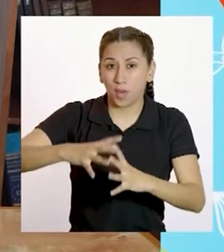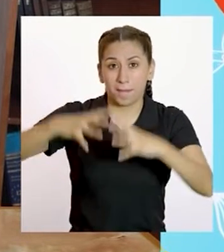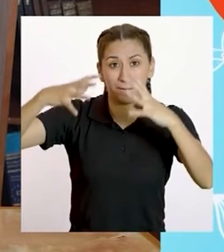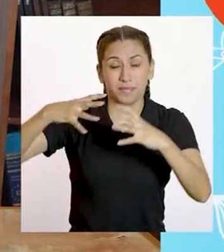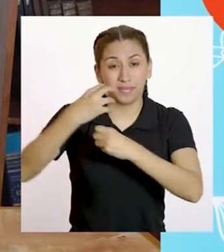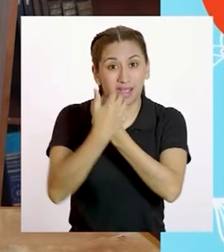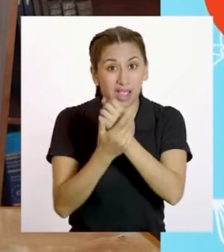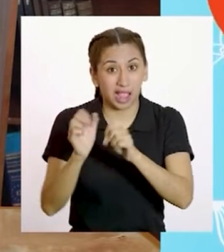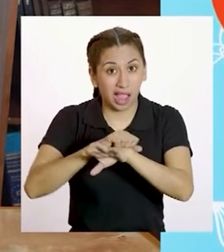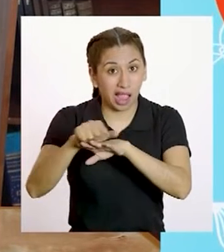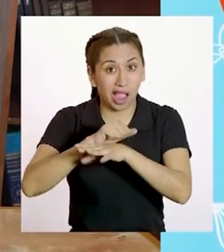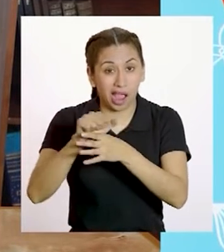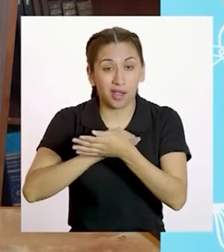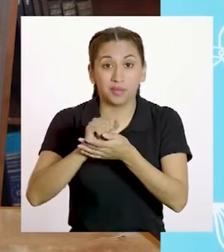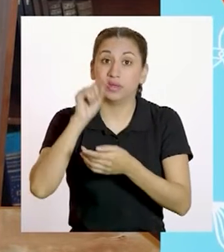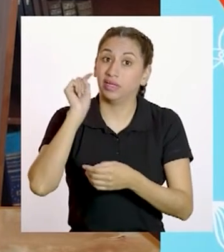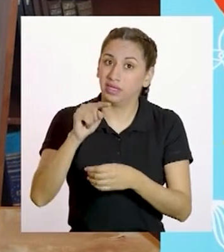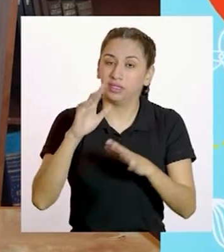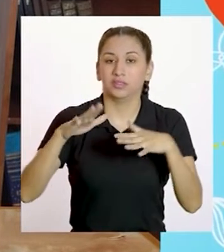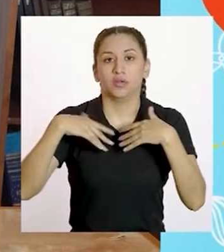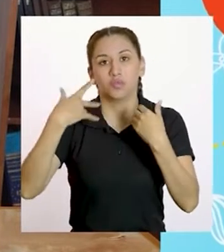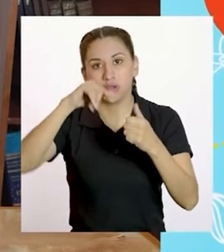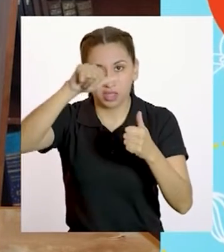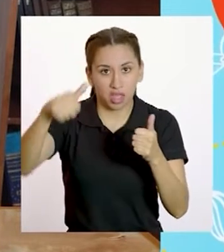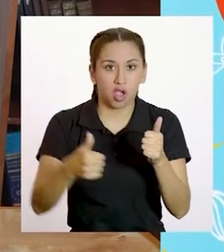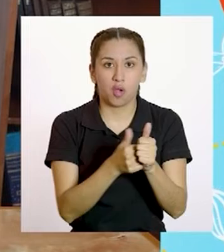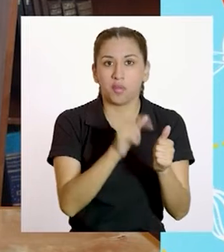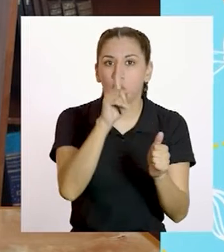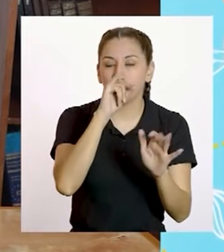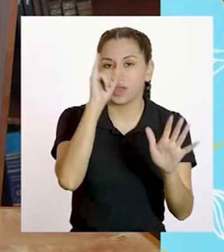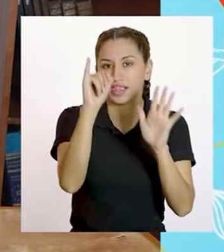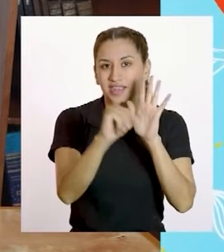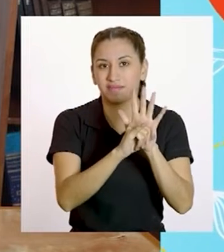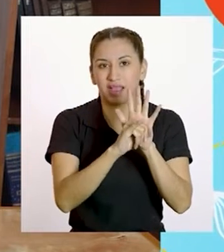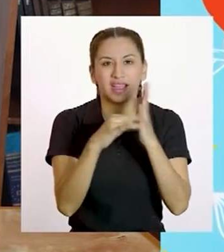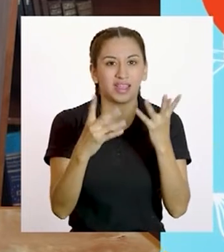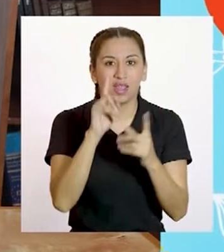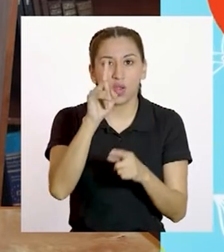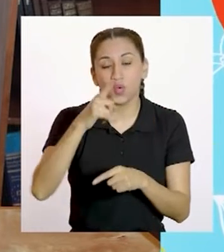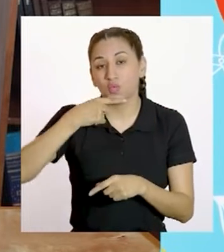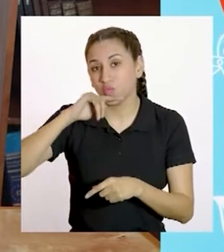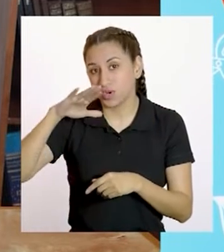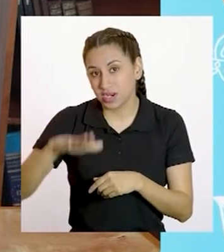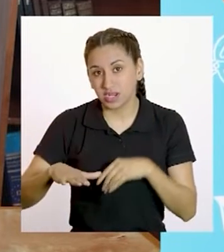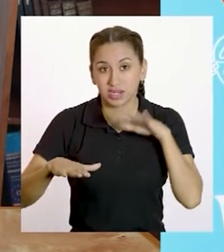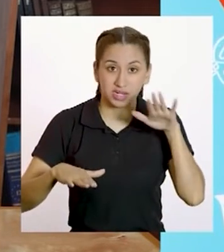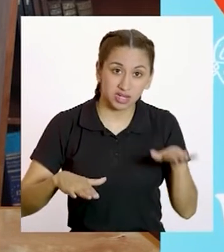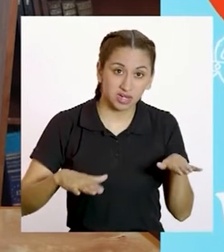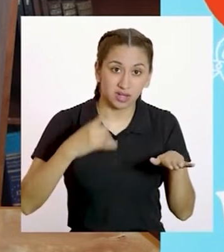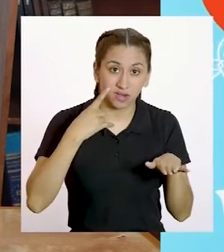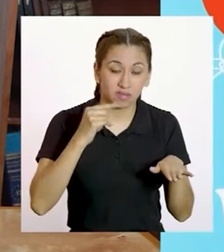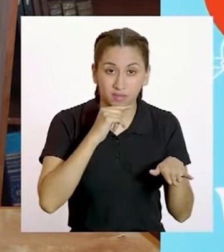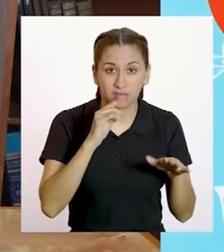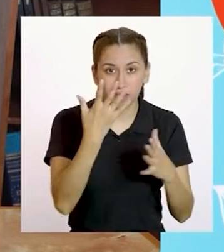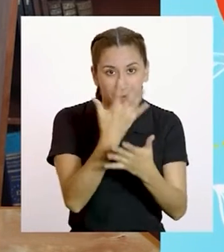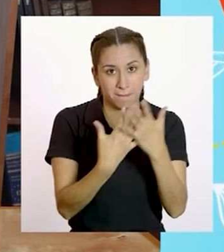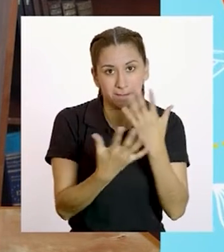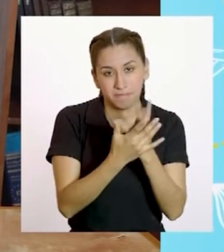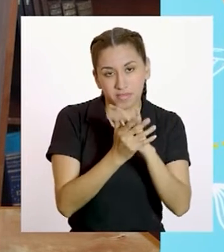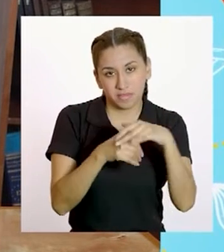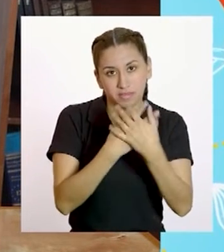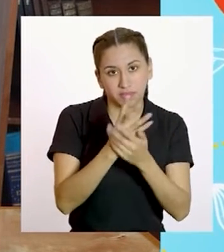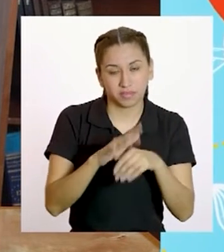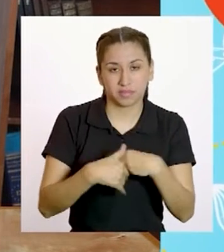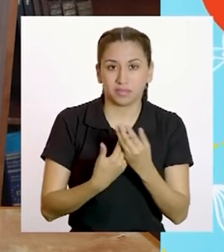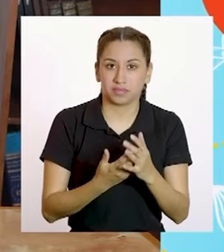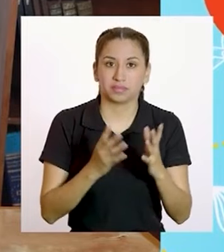agua y jabón, esta recomendación podría ir acompañada por una imagen en la que una niña o un niño se esté